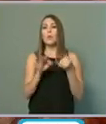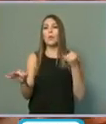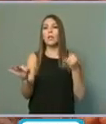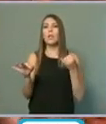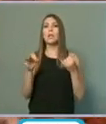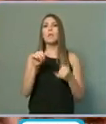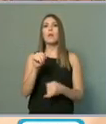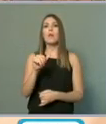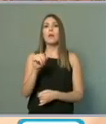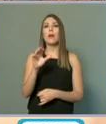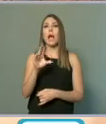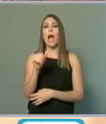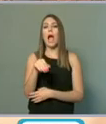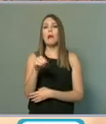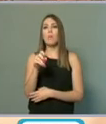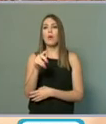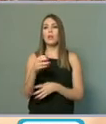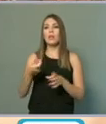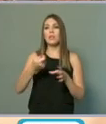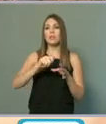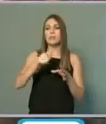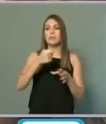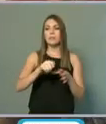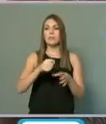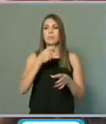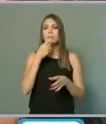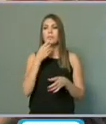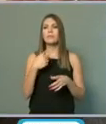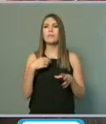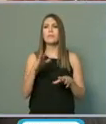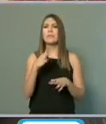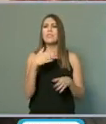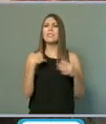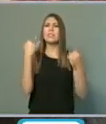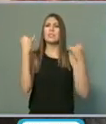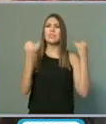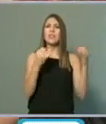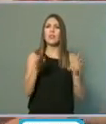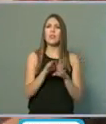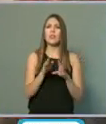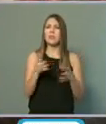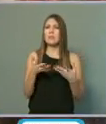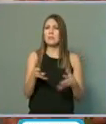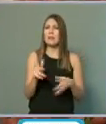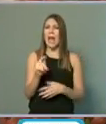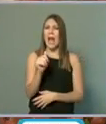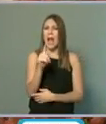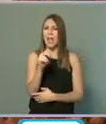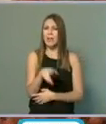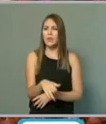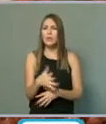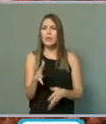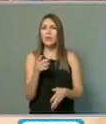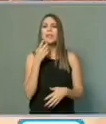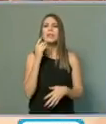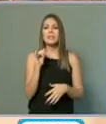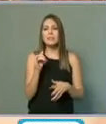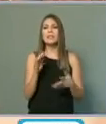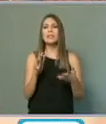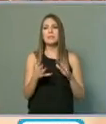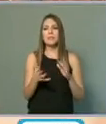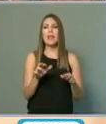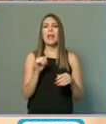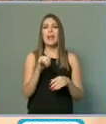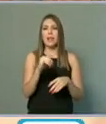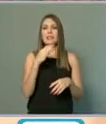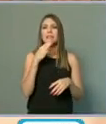arriba. como, puedes saber un poquito a carne o un poquito, me lo imagino también como si fuera un atún, ¿no? Exacto. Corte De hecho, grueso, hay- así,